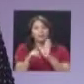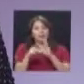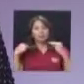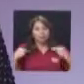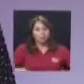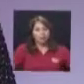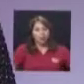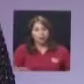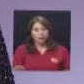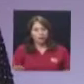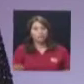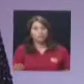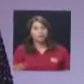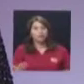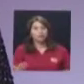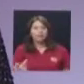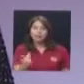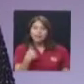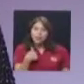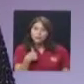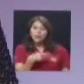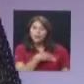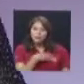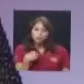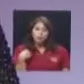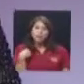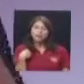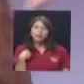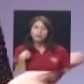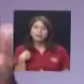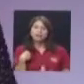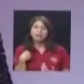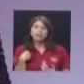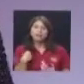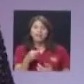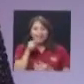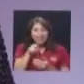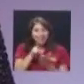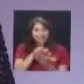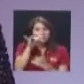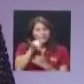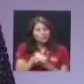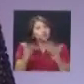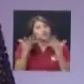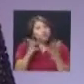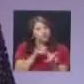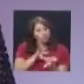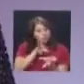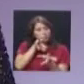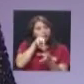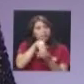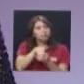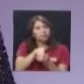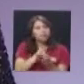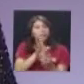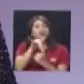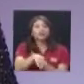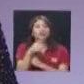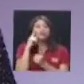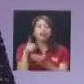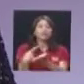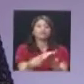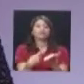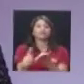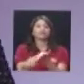uno le gustaría que esté dentro de los proyectos convocados por la en extraordinaria sin